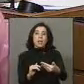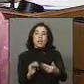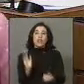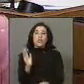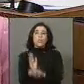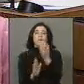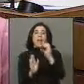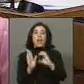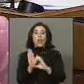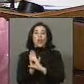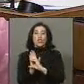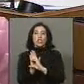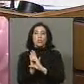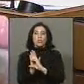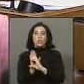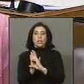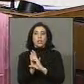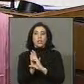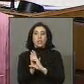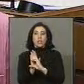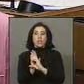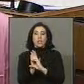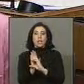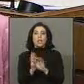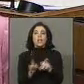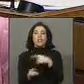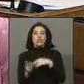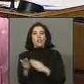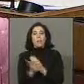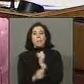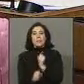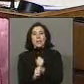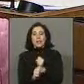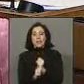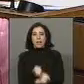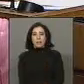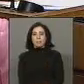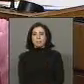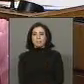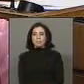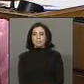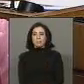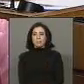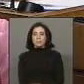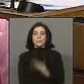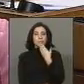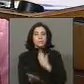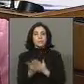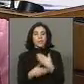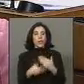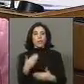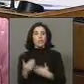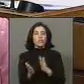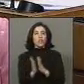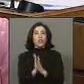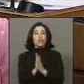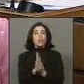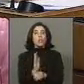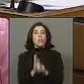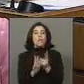la próxima nueva constitución que entraremos a trabajar. Al mismo tiempo, ha puesto en marcha una nueva agenda de